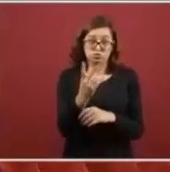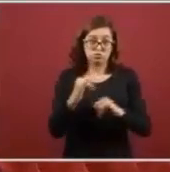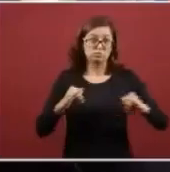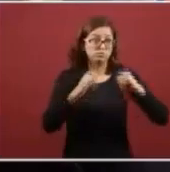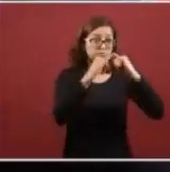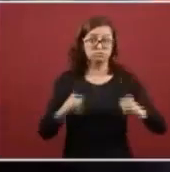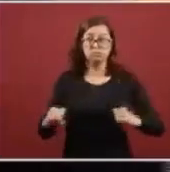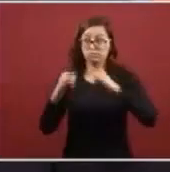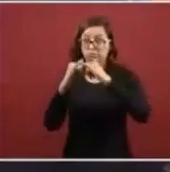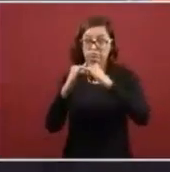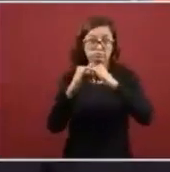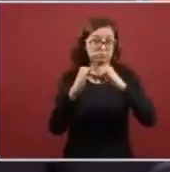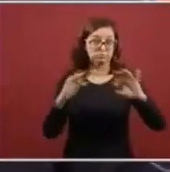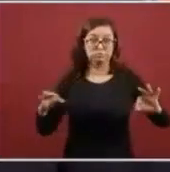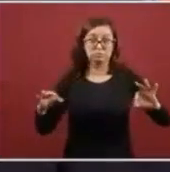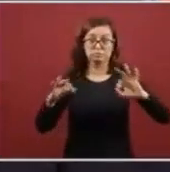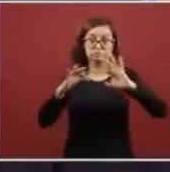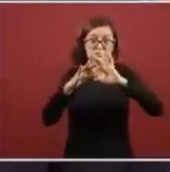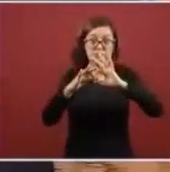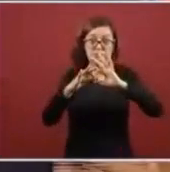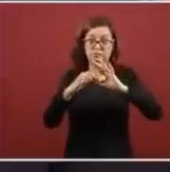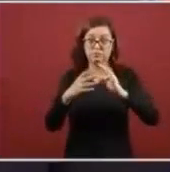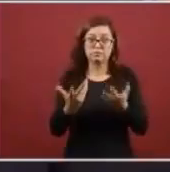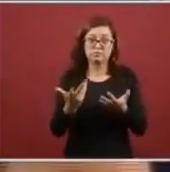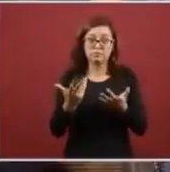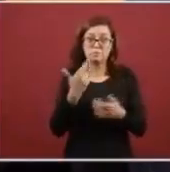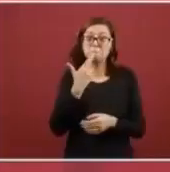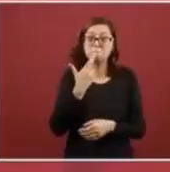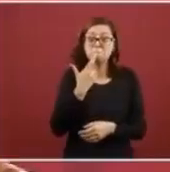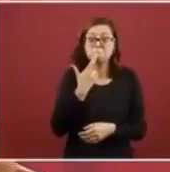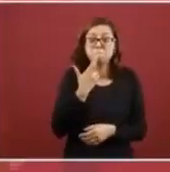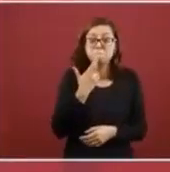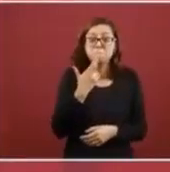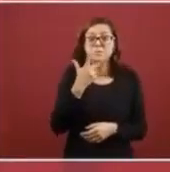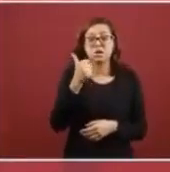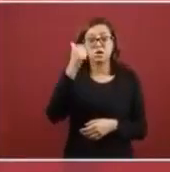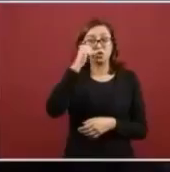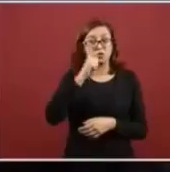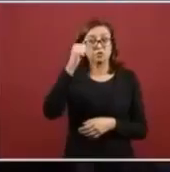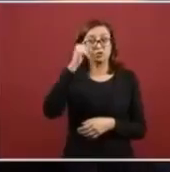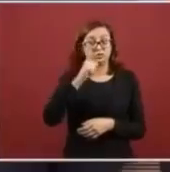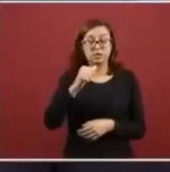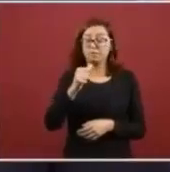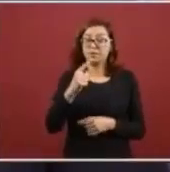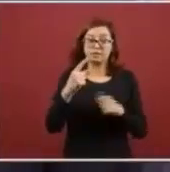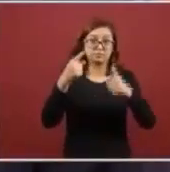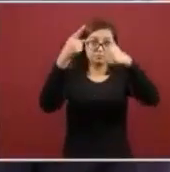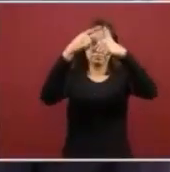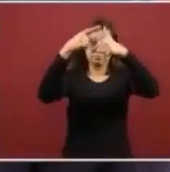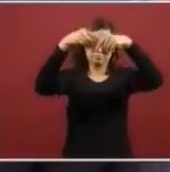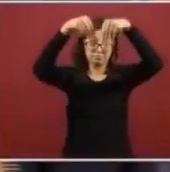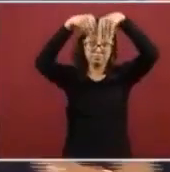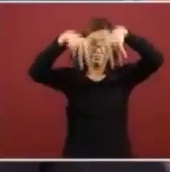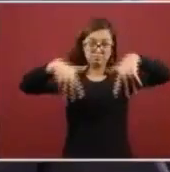¿sí? Y lo ideal siempre es que sea de arriba para abajo, pero también de abajo hacia arriba, pero ya sería